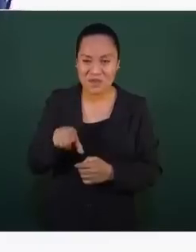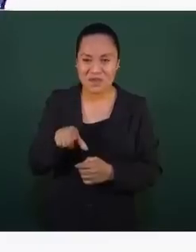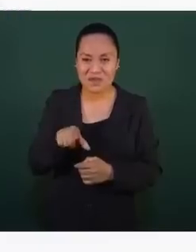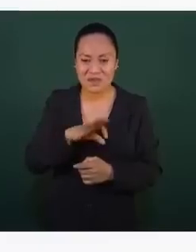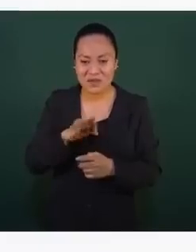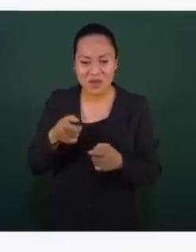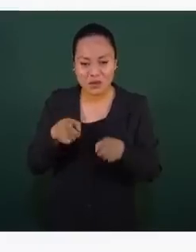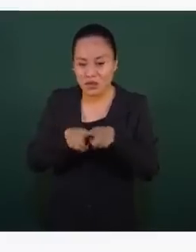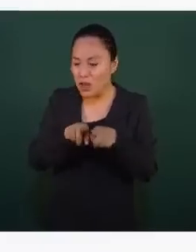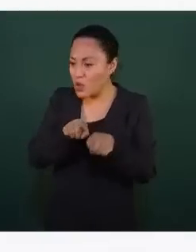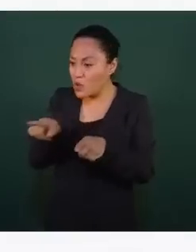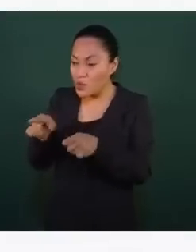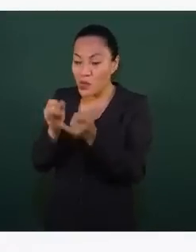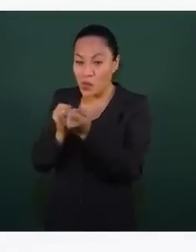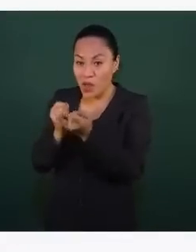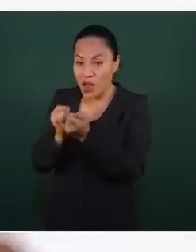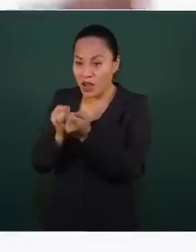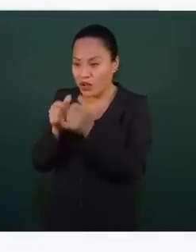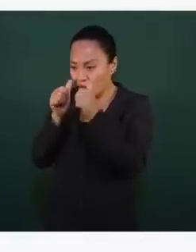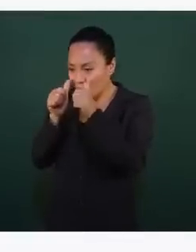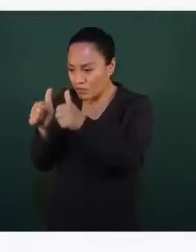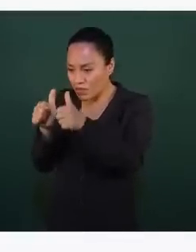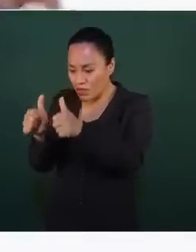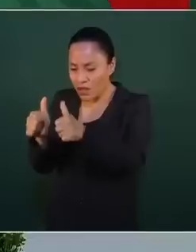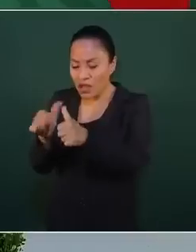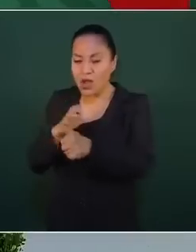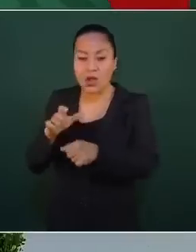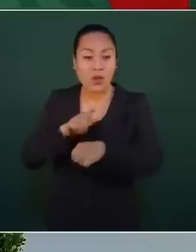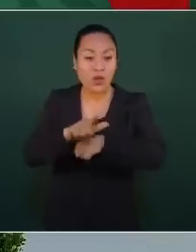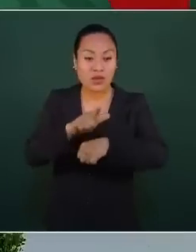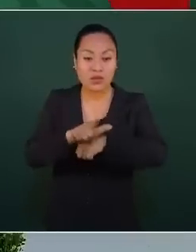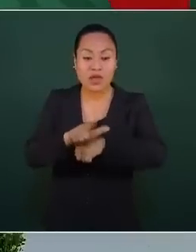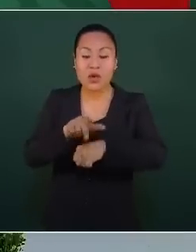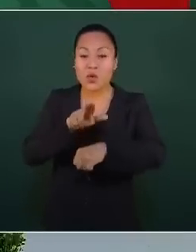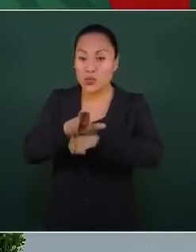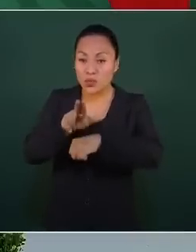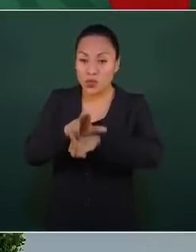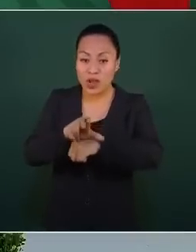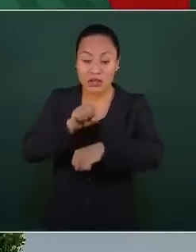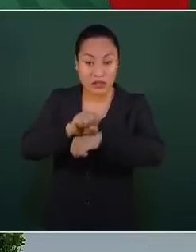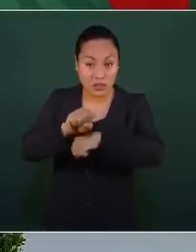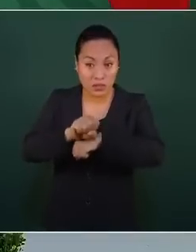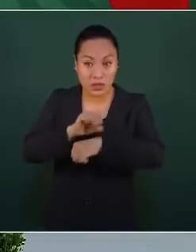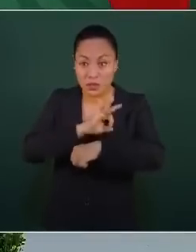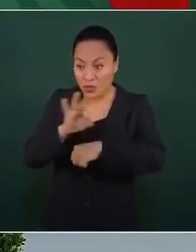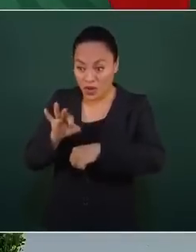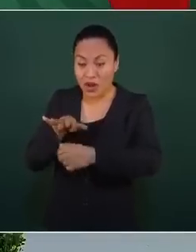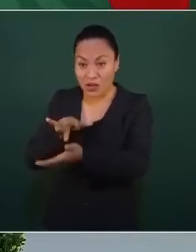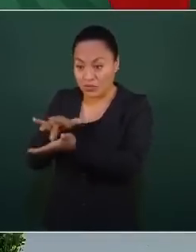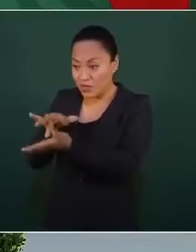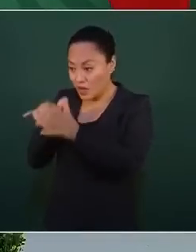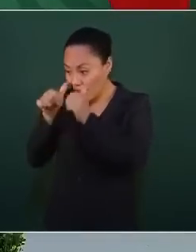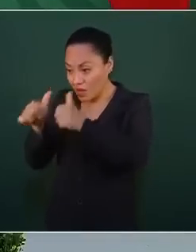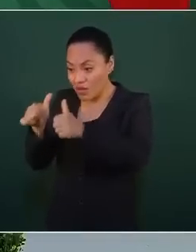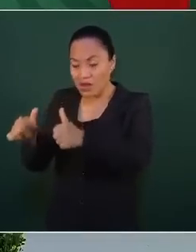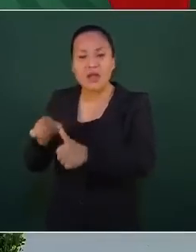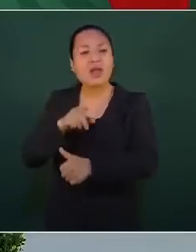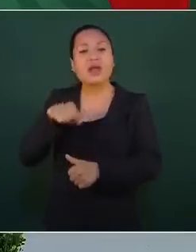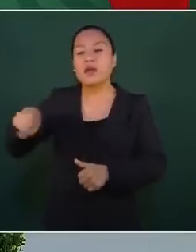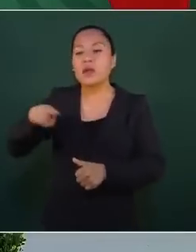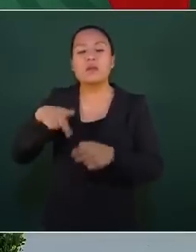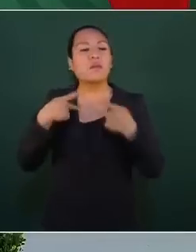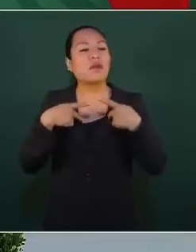inmediato en Guatemala, Honduras y El Salvador, se podría mantener en sus países de origen